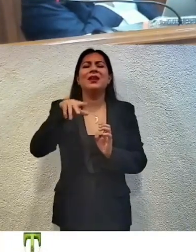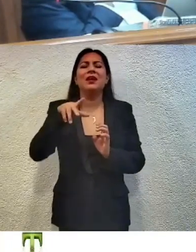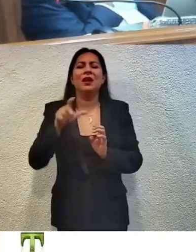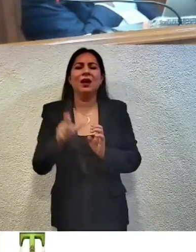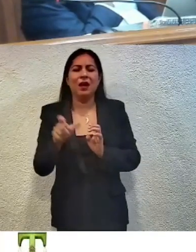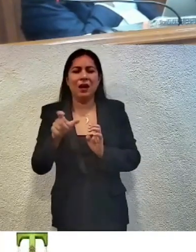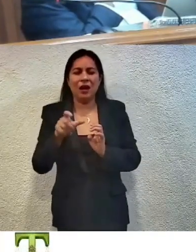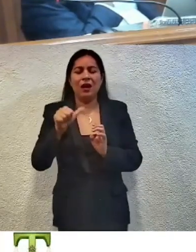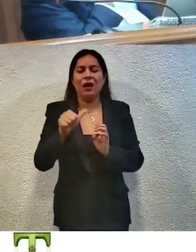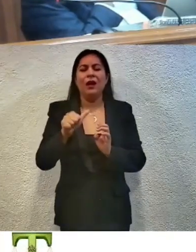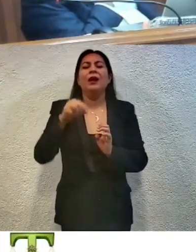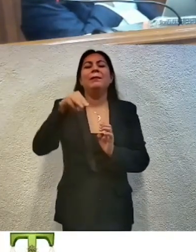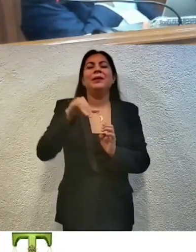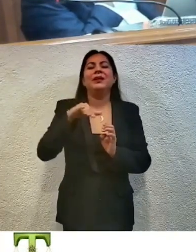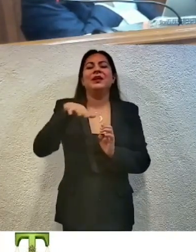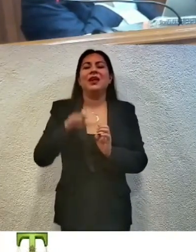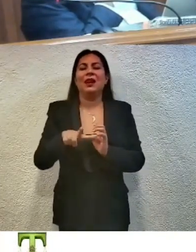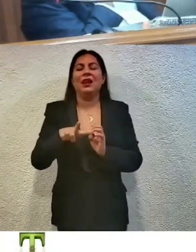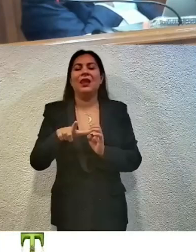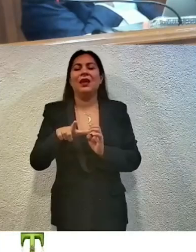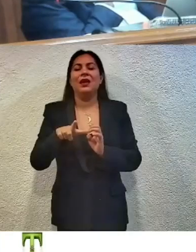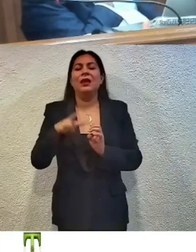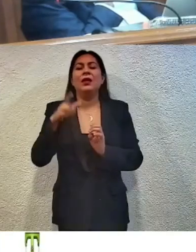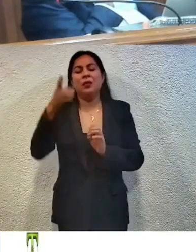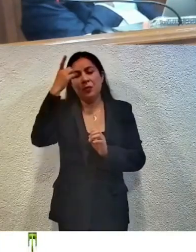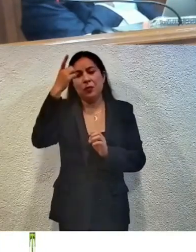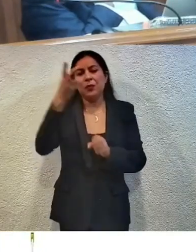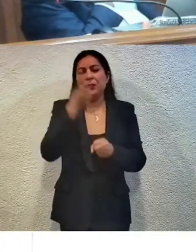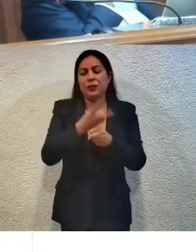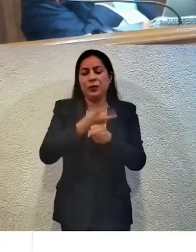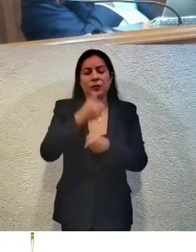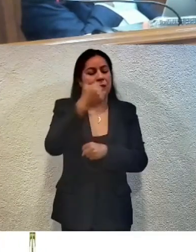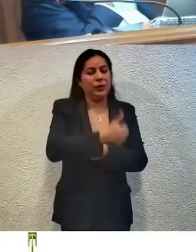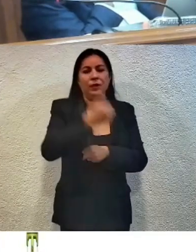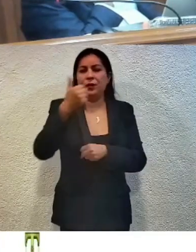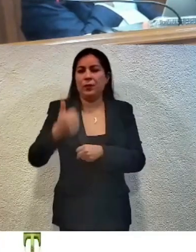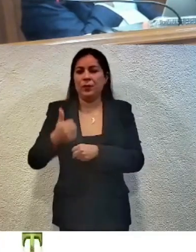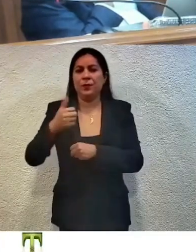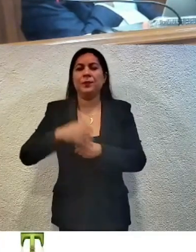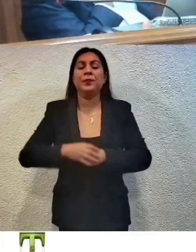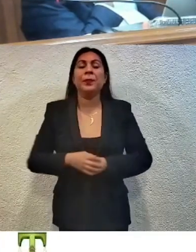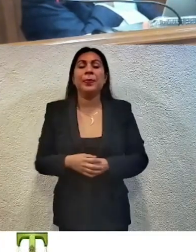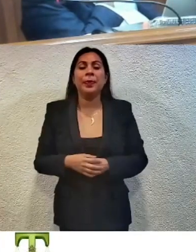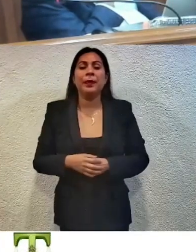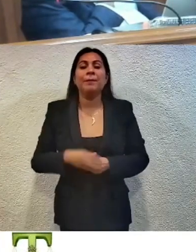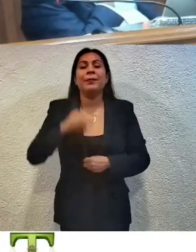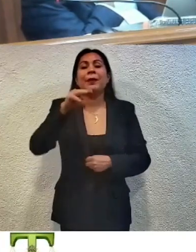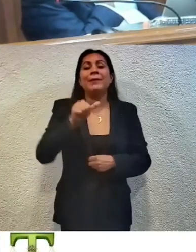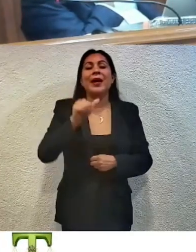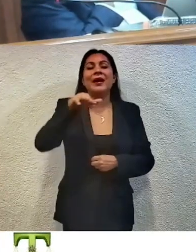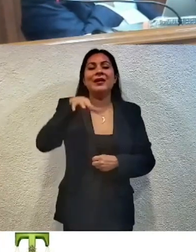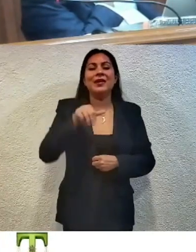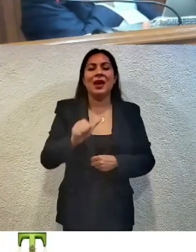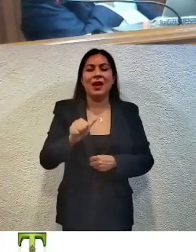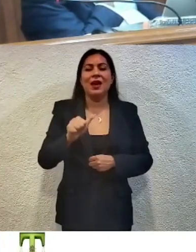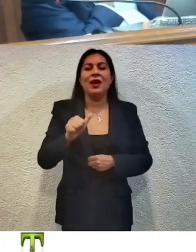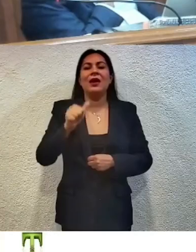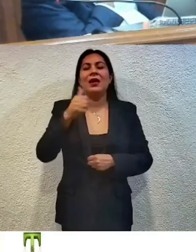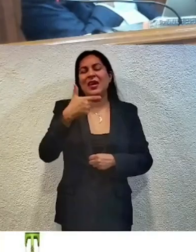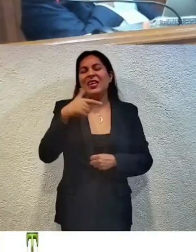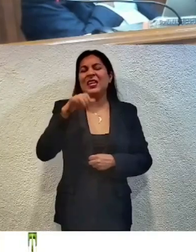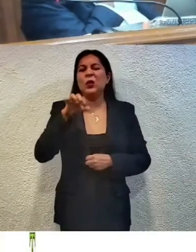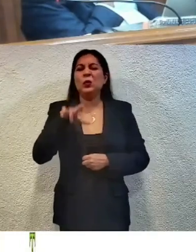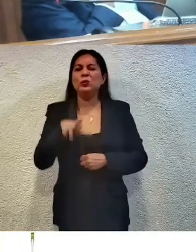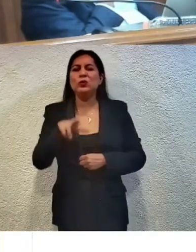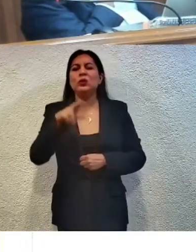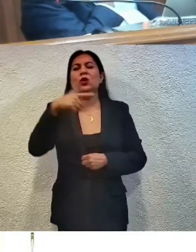y Miguel Ángel Rabadán Alvar, propietario y suplente respectivamente. María Guadalupe Eguiluz Bautista y